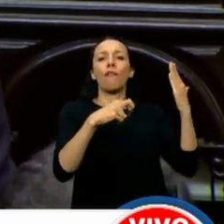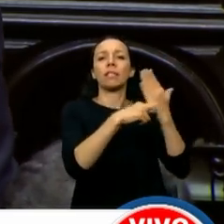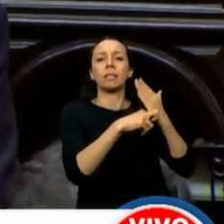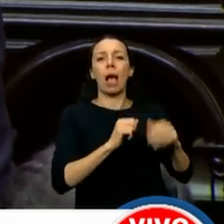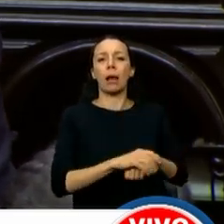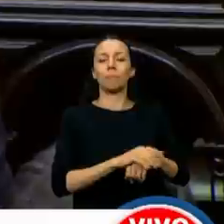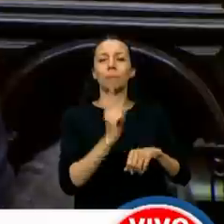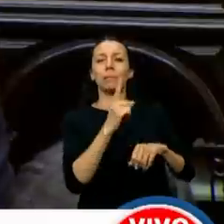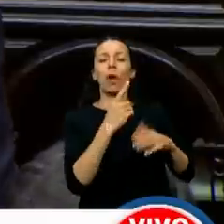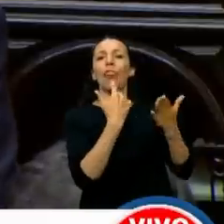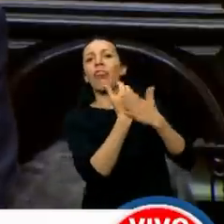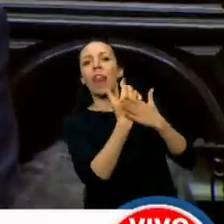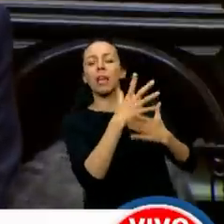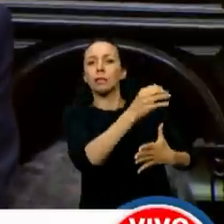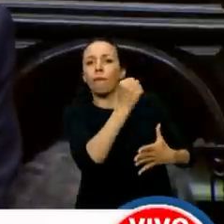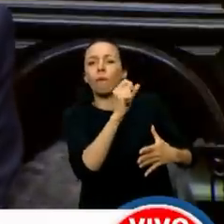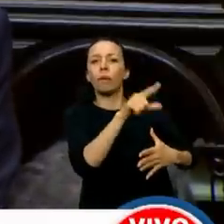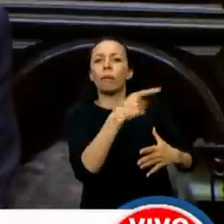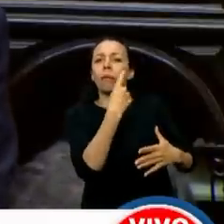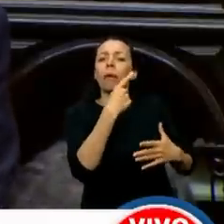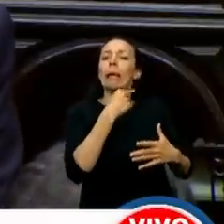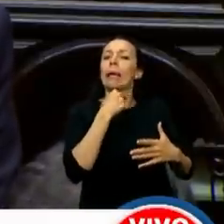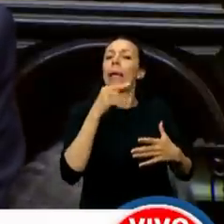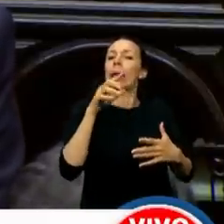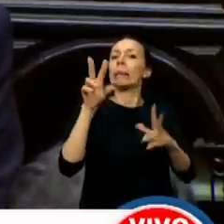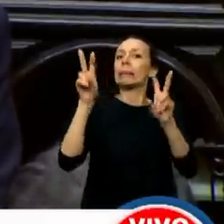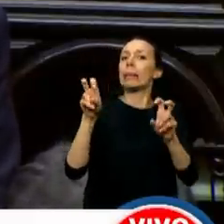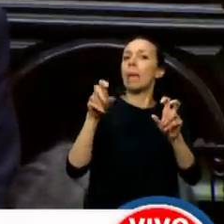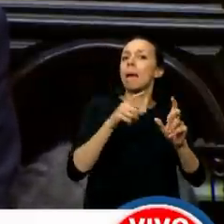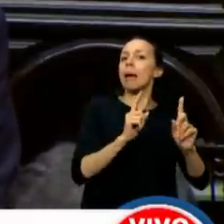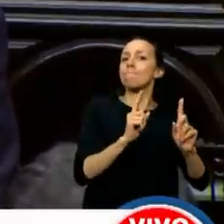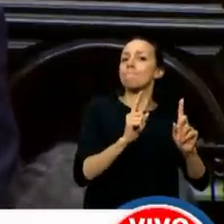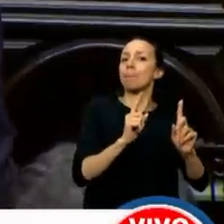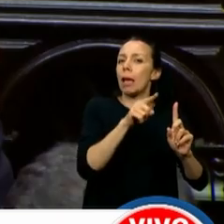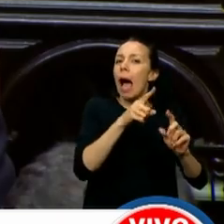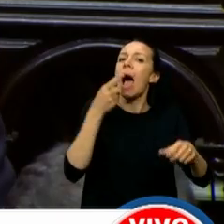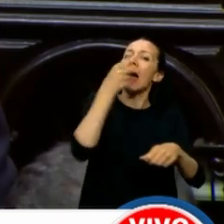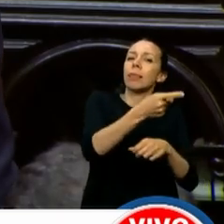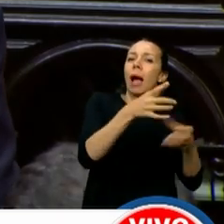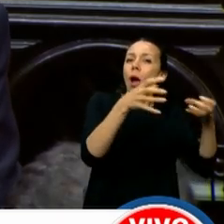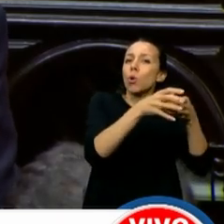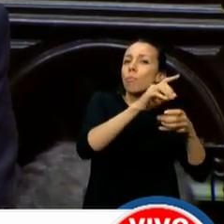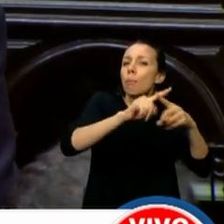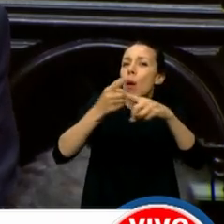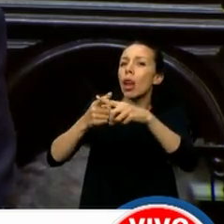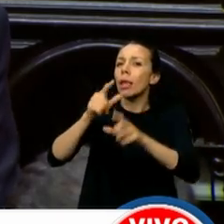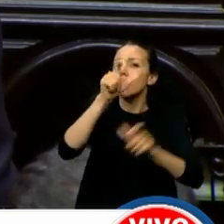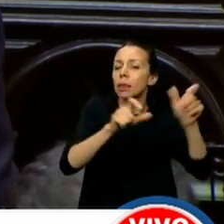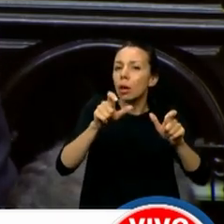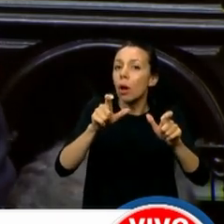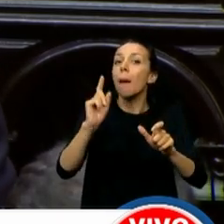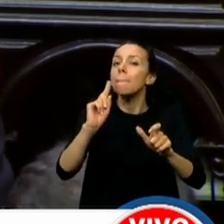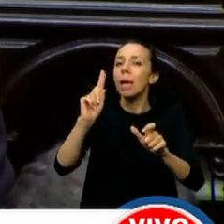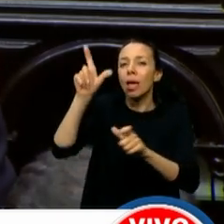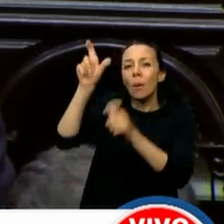derecha libertaria traer eso al debate porque ellos atacan la casta política pero no atacan la casta empresarial que